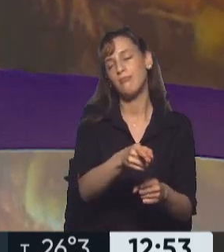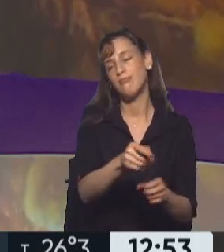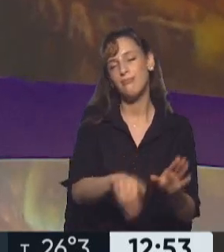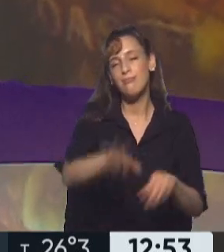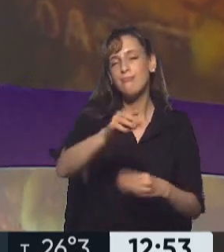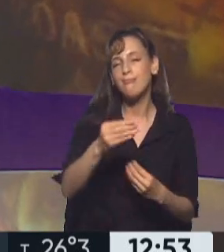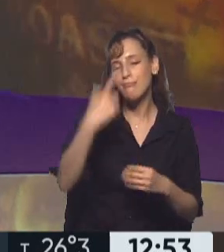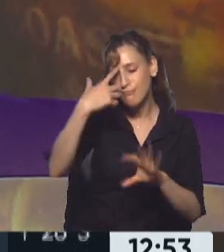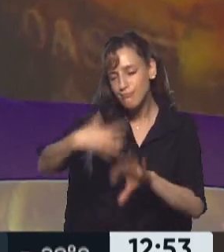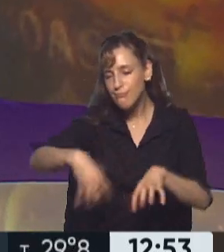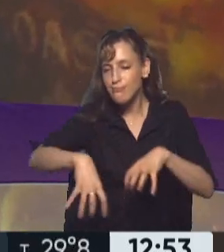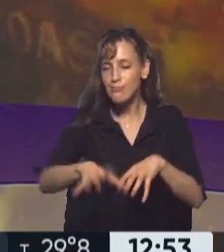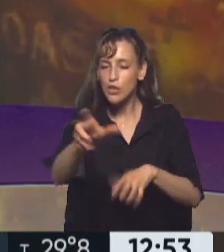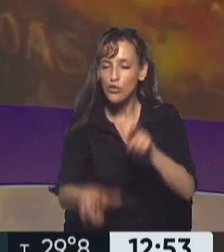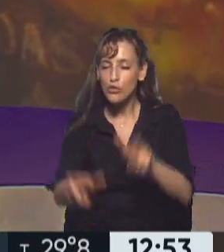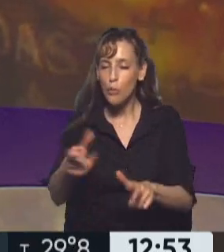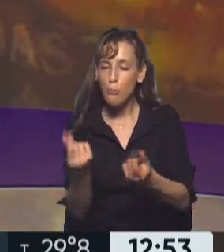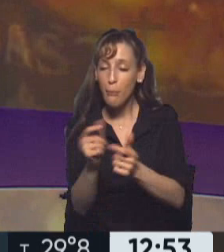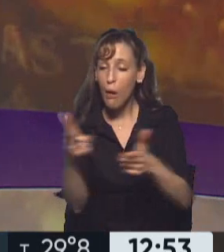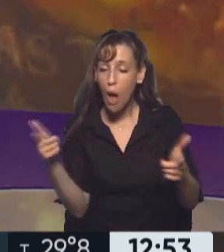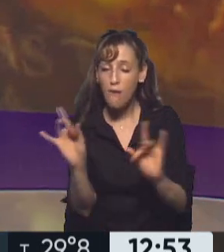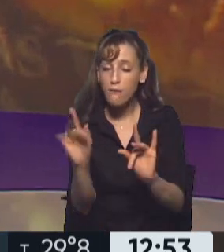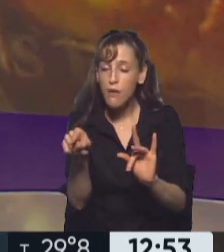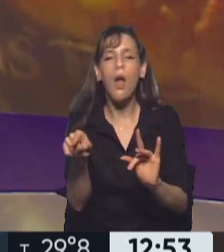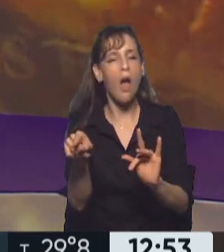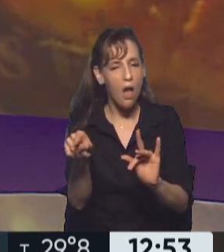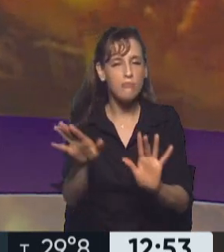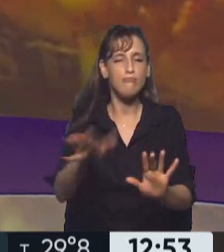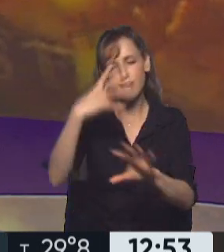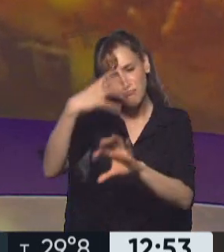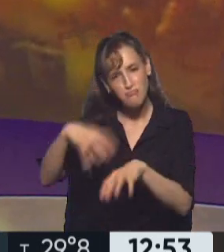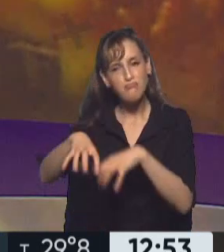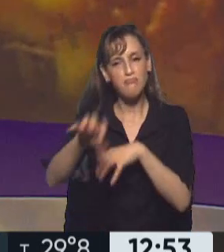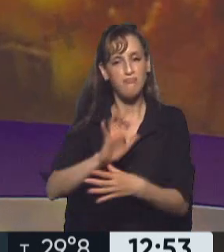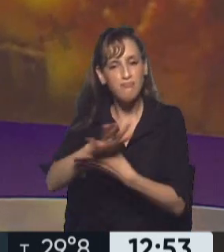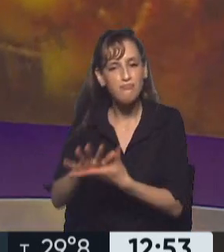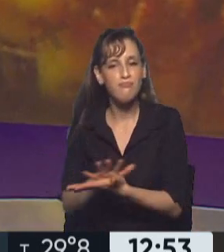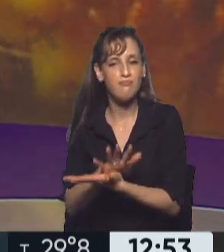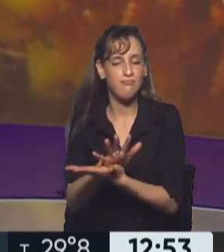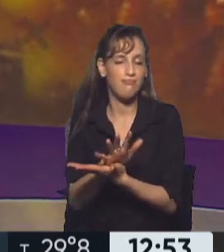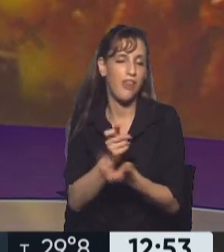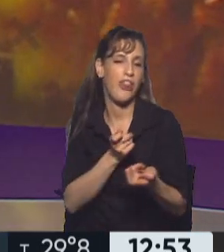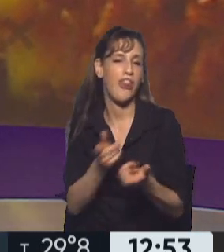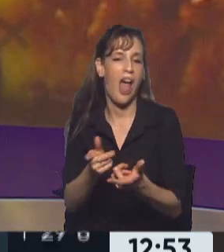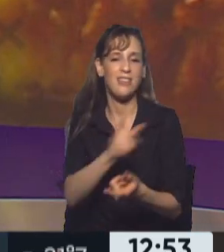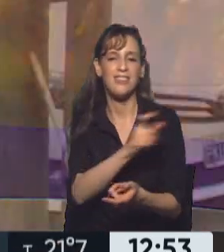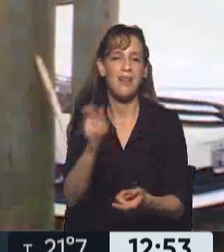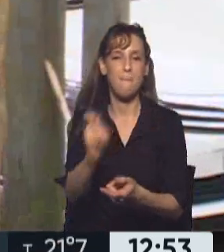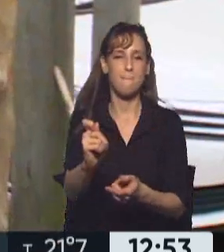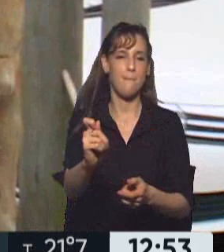pensando en el que menos tiene. Por eso acaba de lanzar un pan dulce solidario, un pan dulce social a 100 pesos.